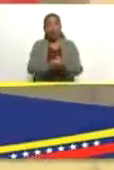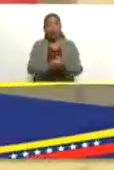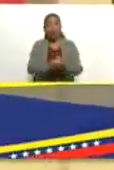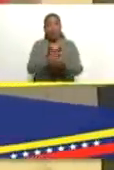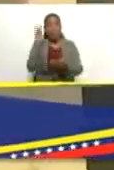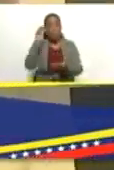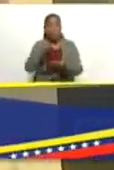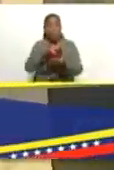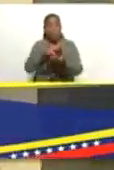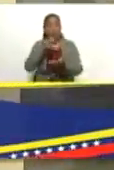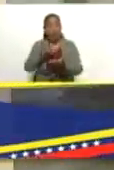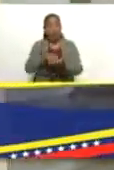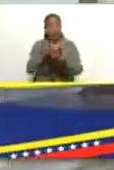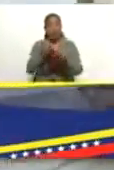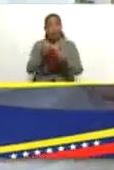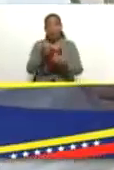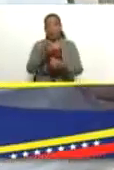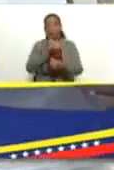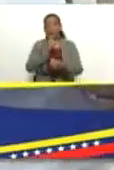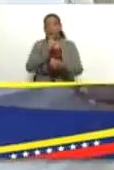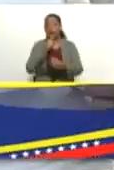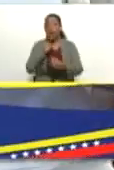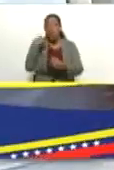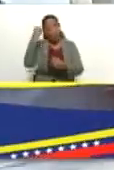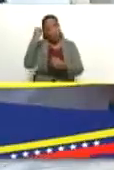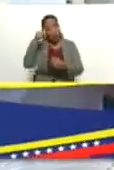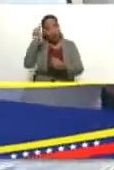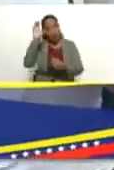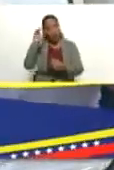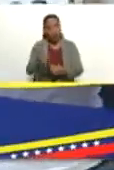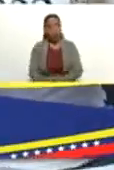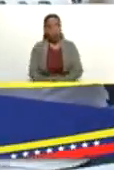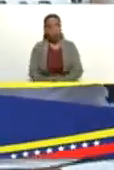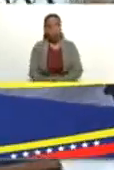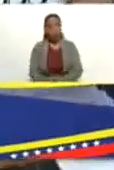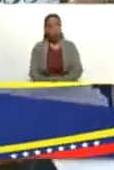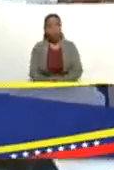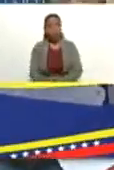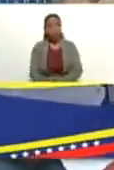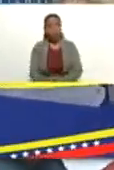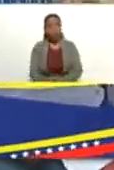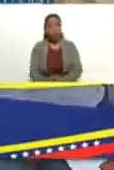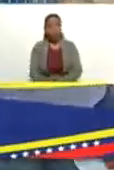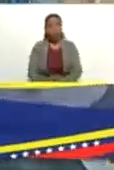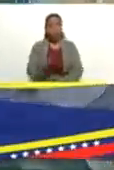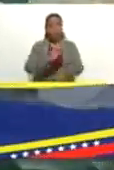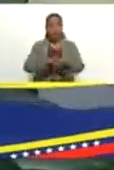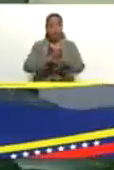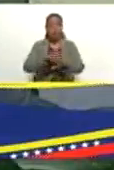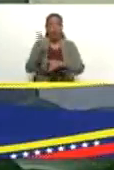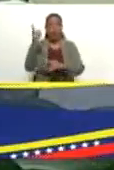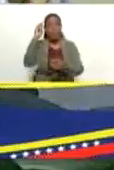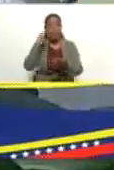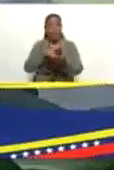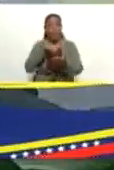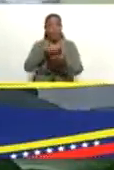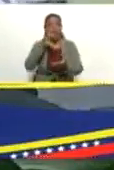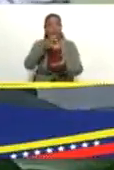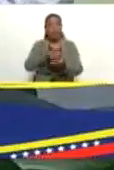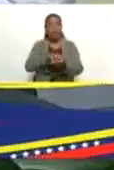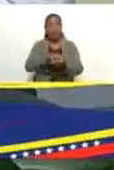Miranda es el estado más difícil que yo creo que hay en el país, porque Miranda es estado oriental, allá